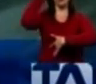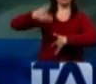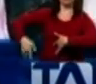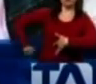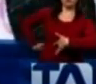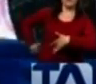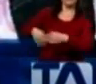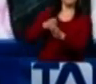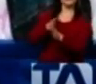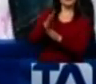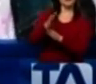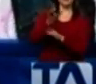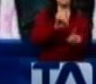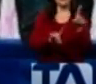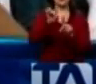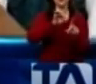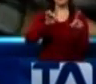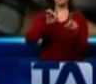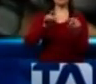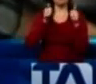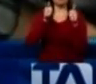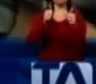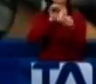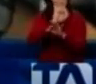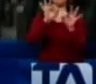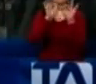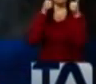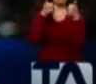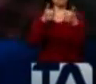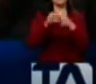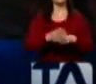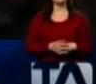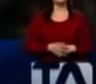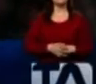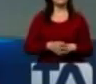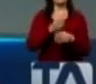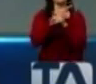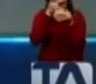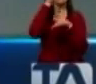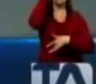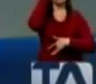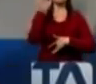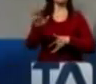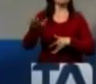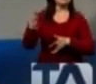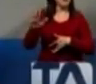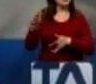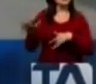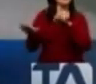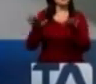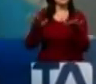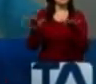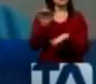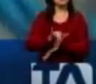los diagnósticos correctos. Entonces, dentro de esas tubulopatías está la enfermedad de DEN, pero hay muchas enfermedades que se parecen, son muy parecidas,